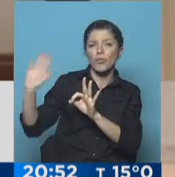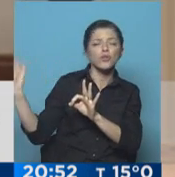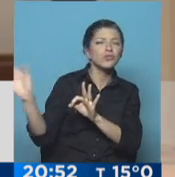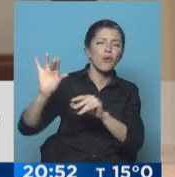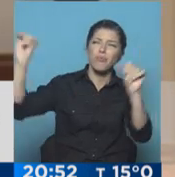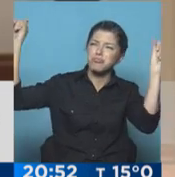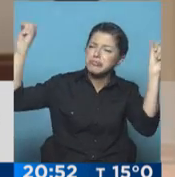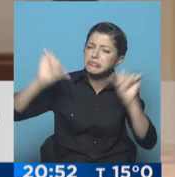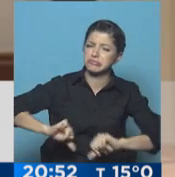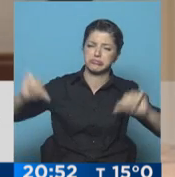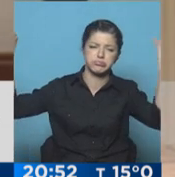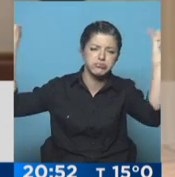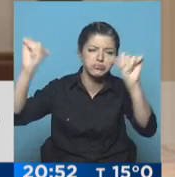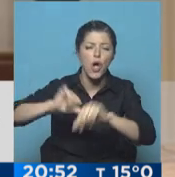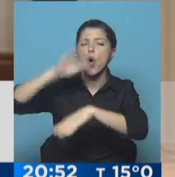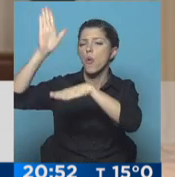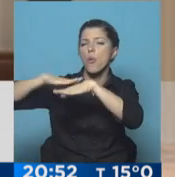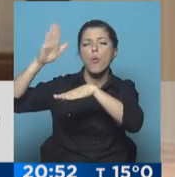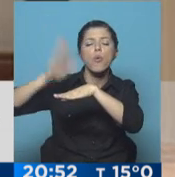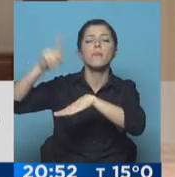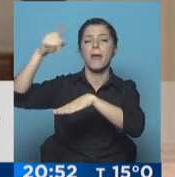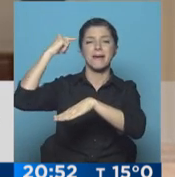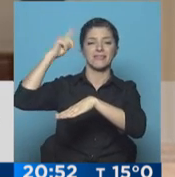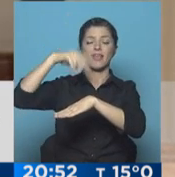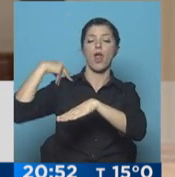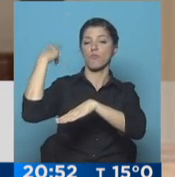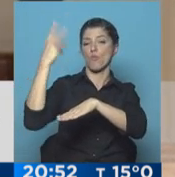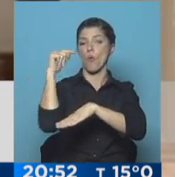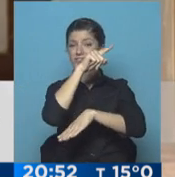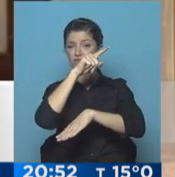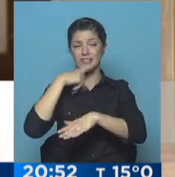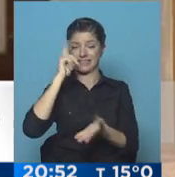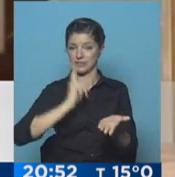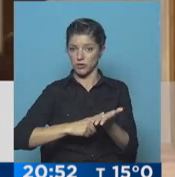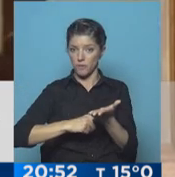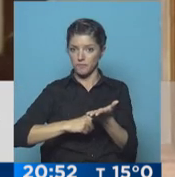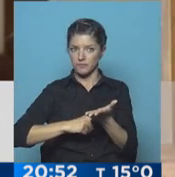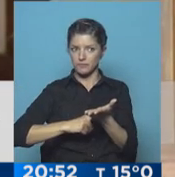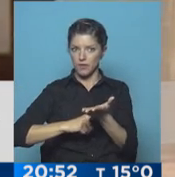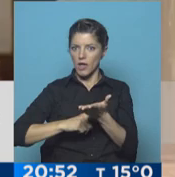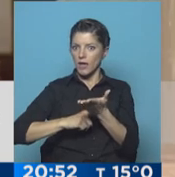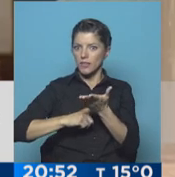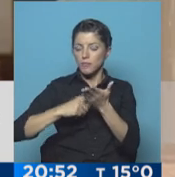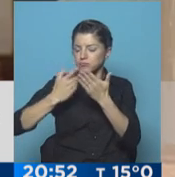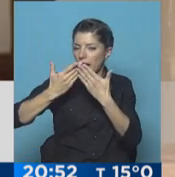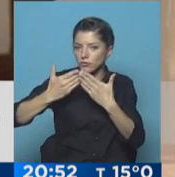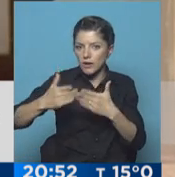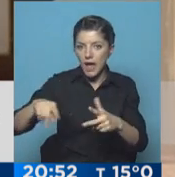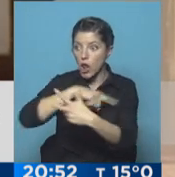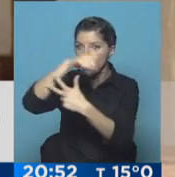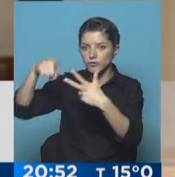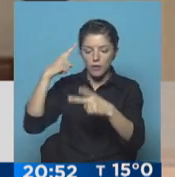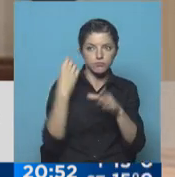en todas partes producto de la aplicación del consenso de Washington, aparecen en simultáneo estos